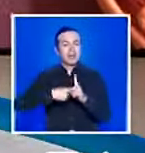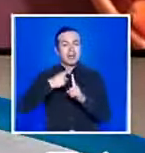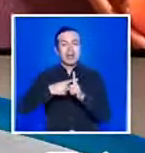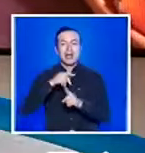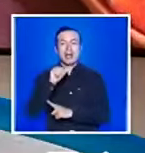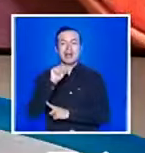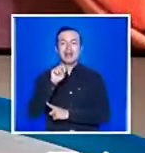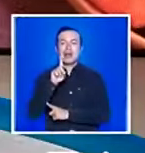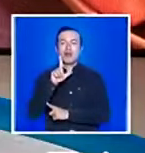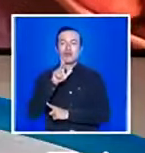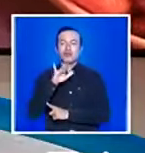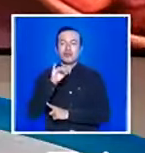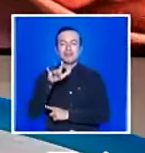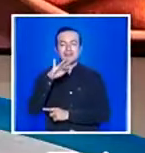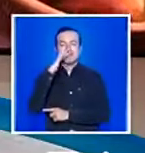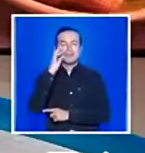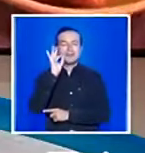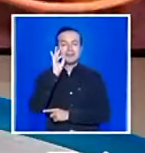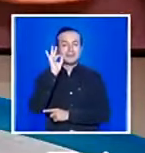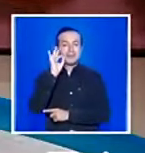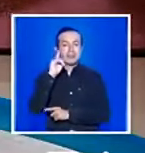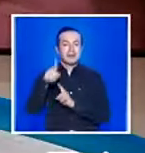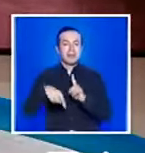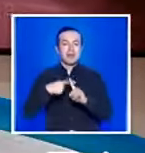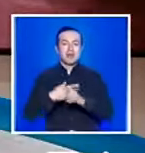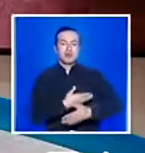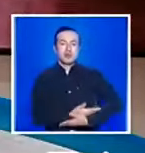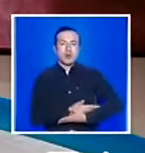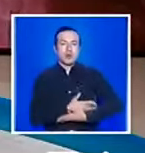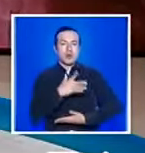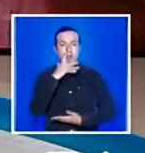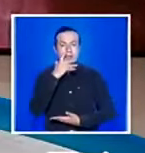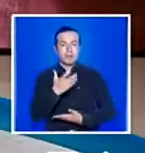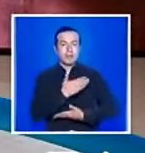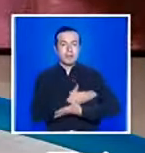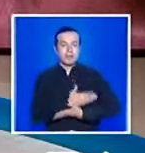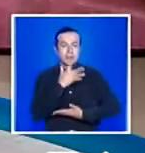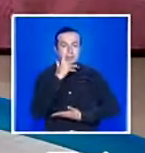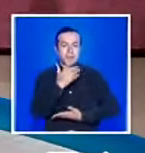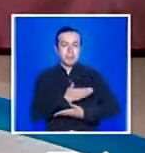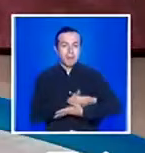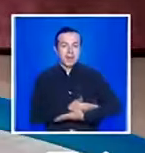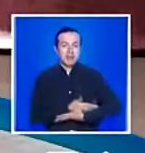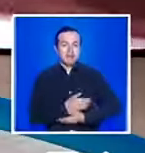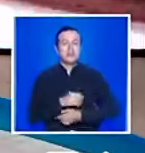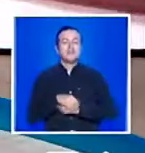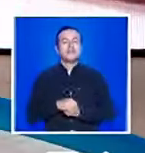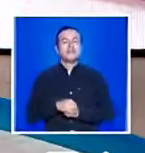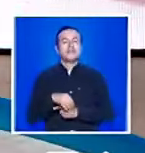olor también de la coladita morada. Ahora, también tienen guaguitas de pan, mi querida Miriancita.